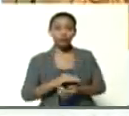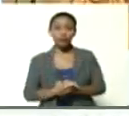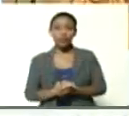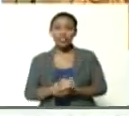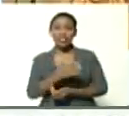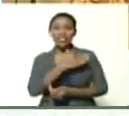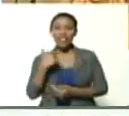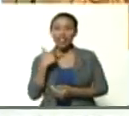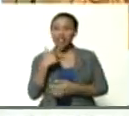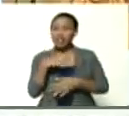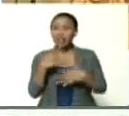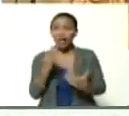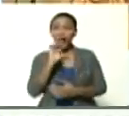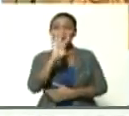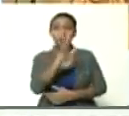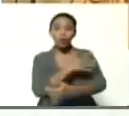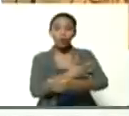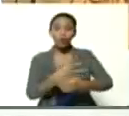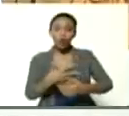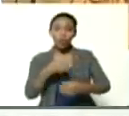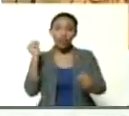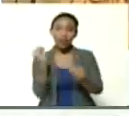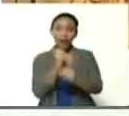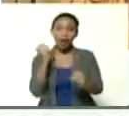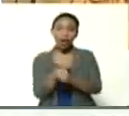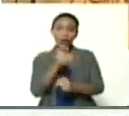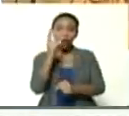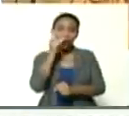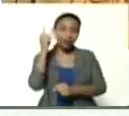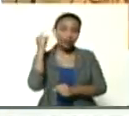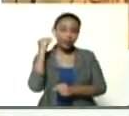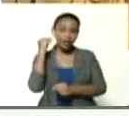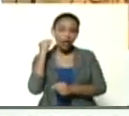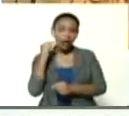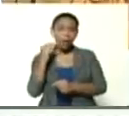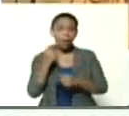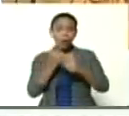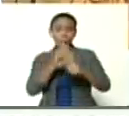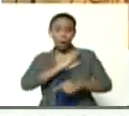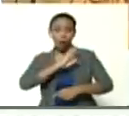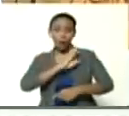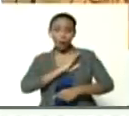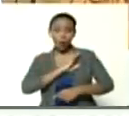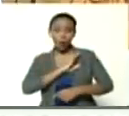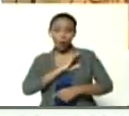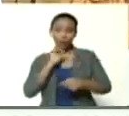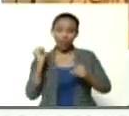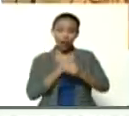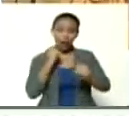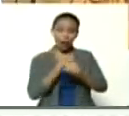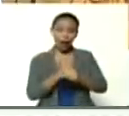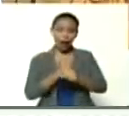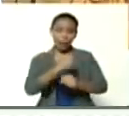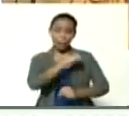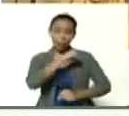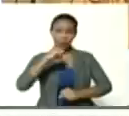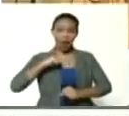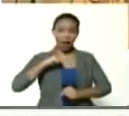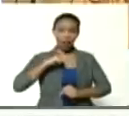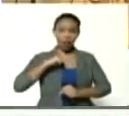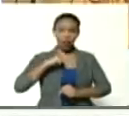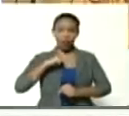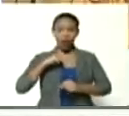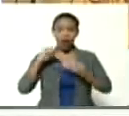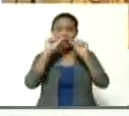Quiere decir que 4 millones de trabajadores y trabajadoras por cuenta propia que tenemos registrados en el sistema